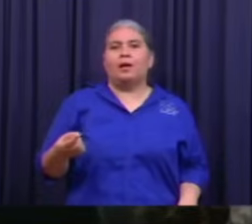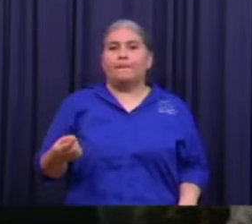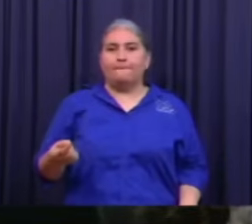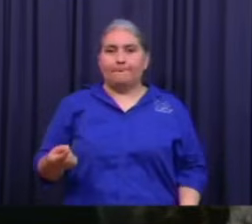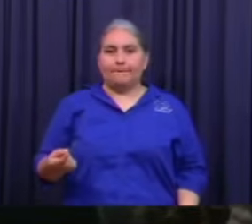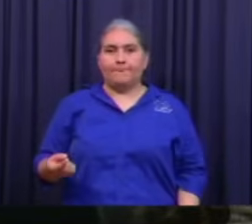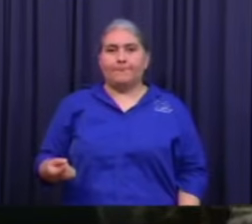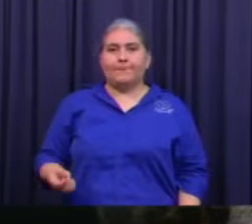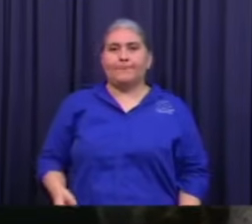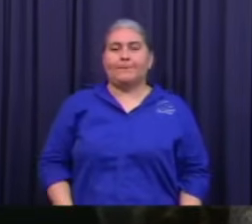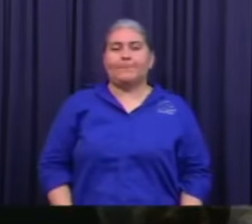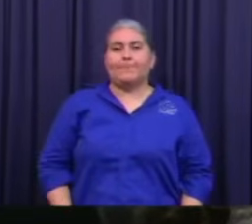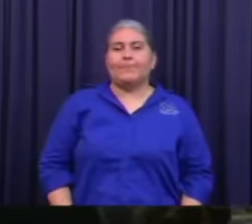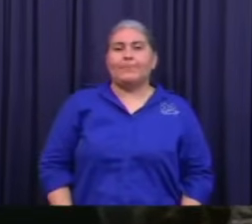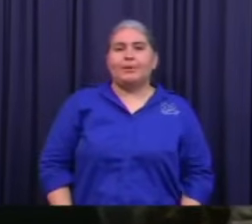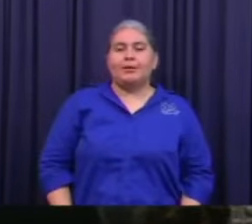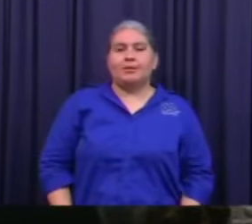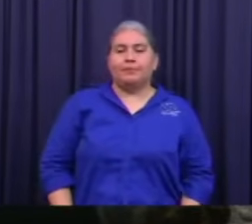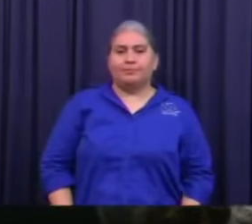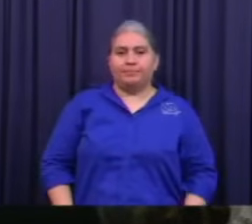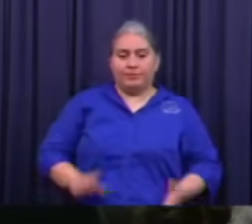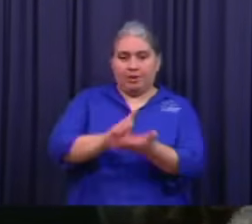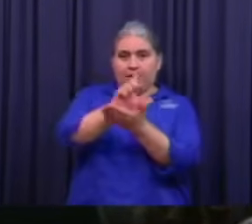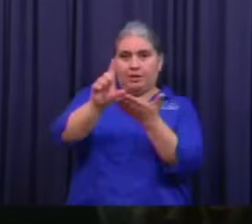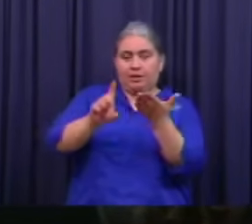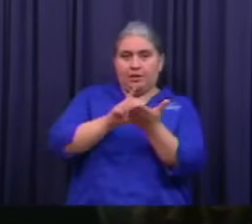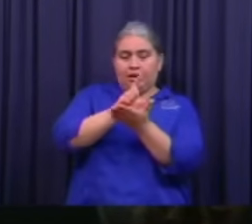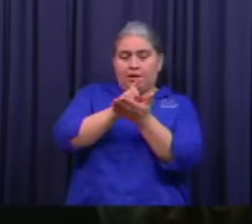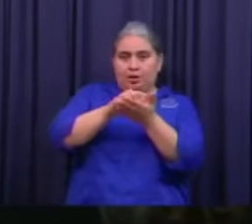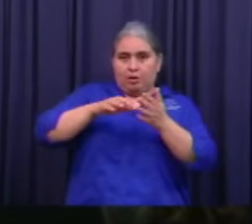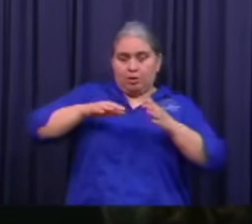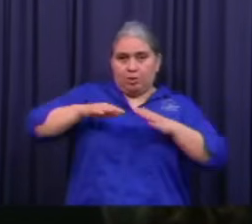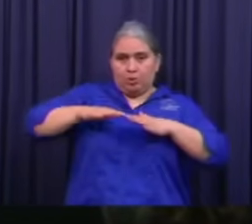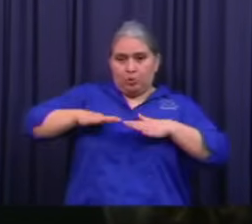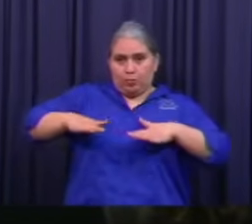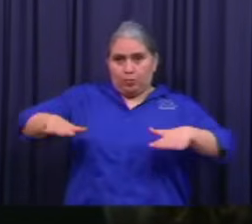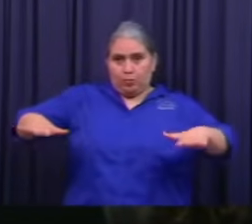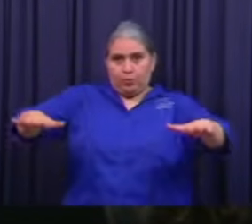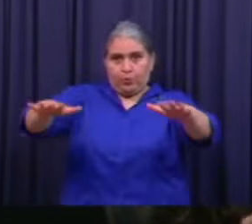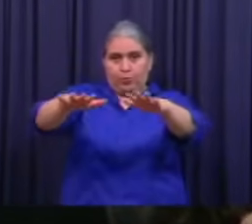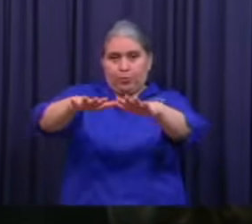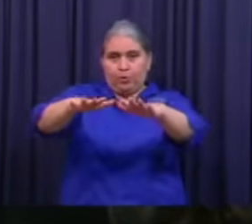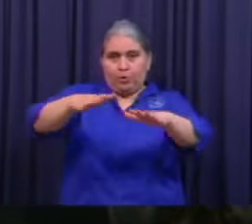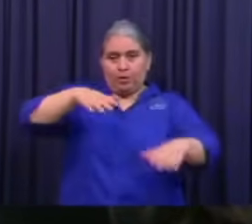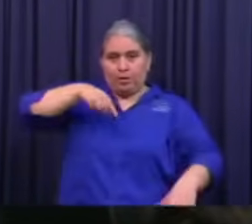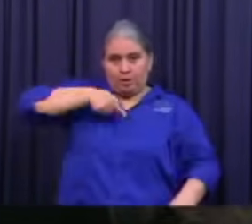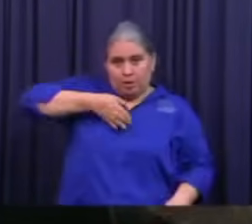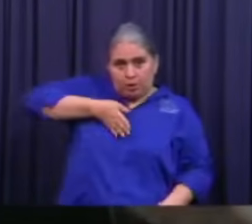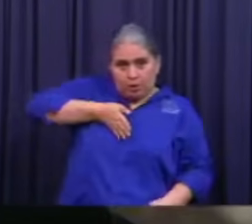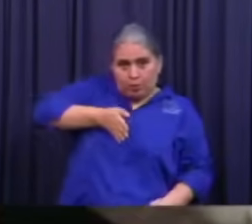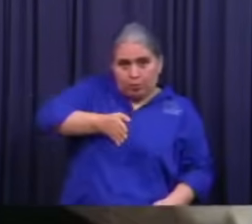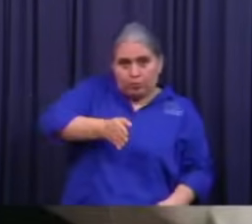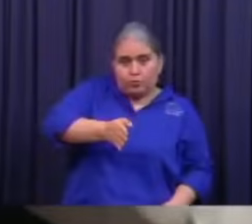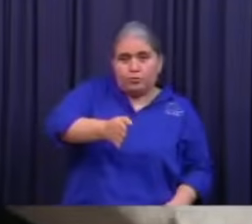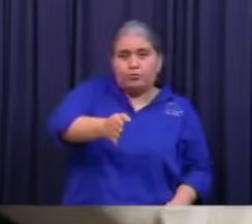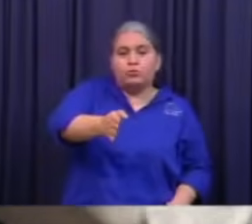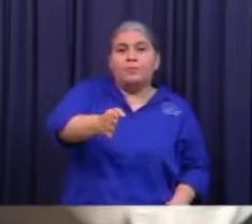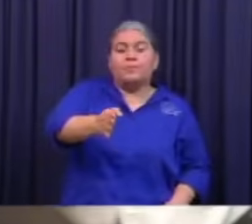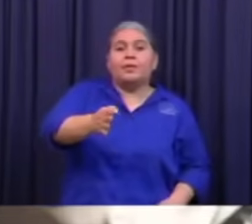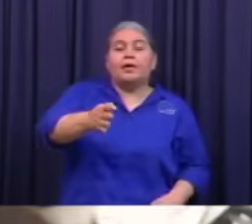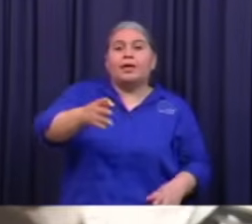Ah pasa por en medio de la ciudad por en medio de Jerusalén y Pon una señal en la frente de los hombres que